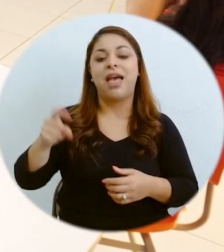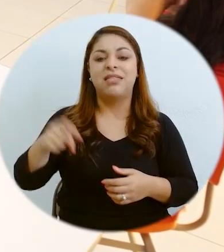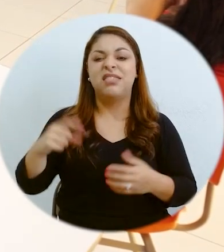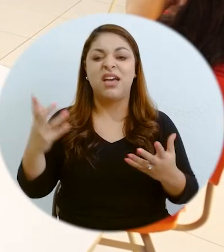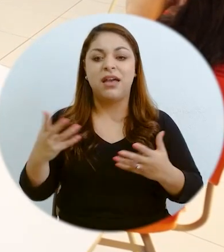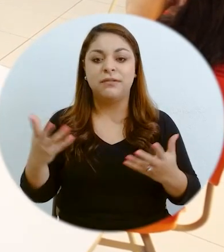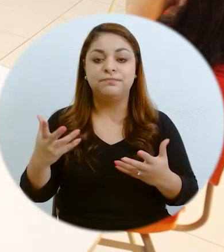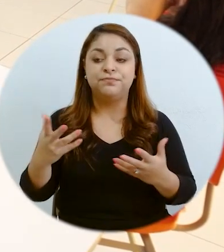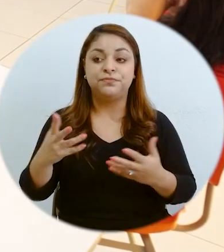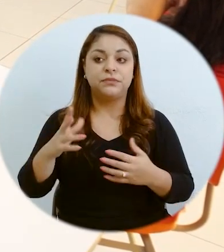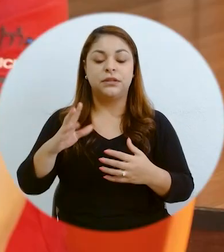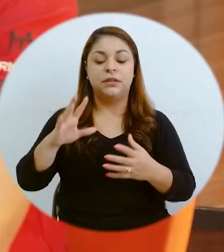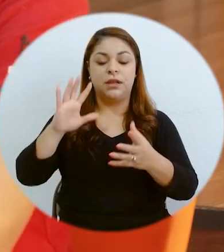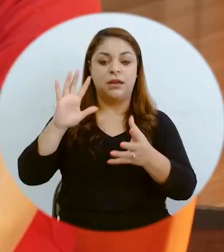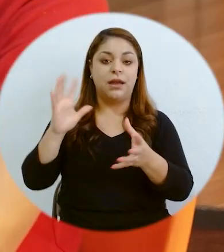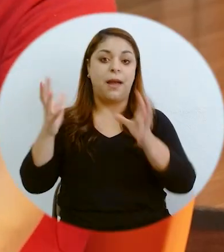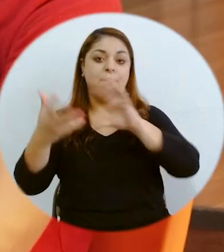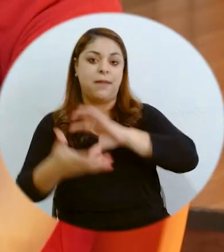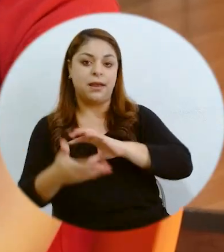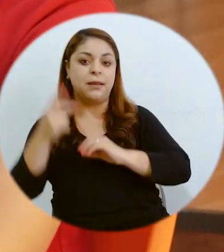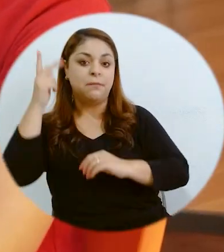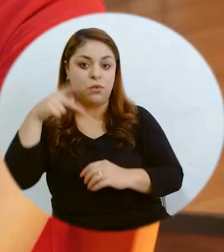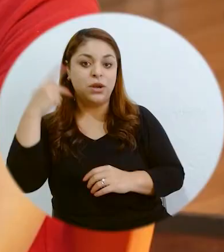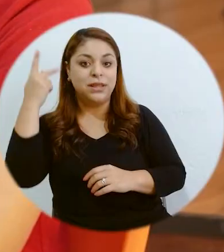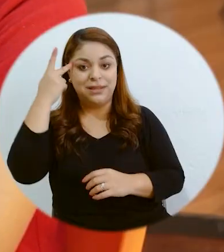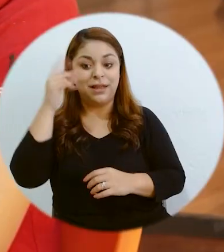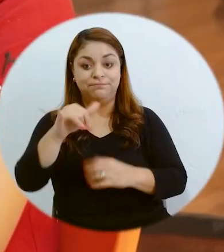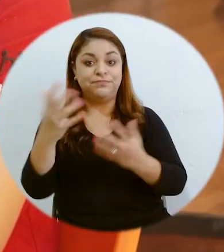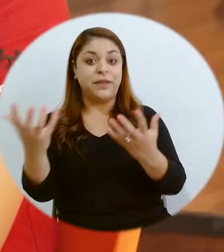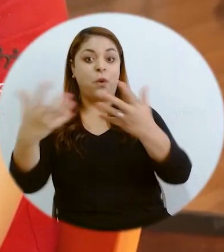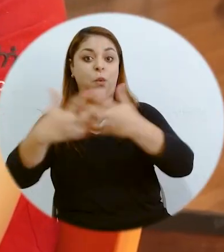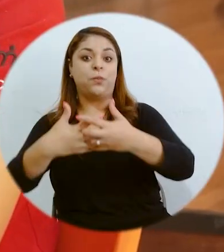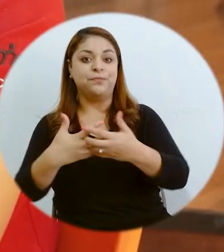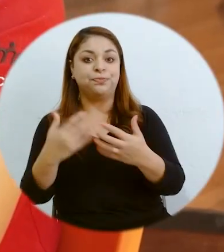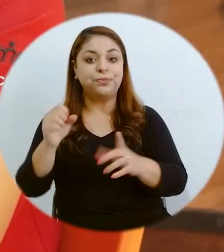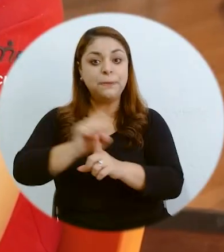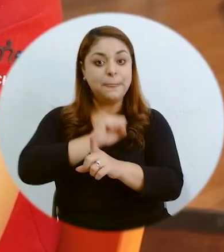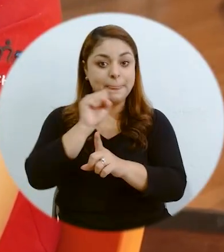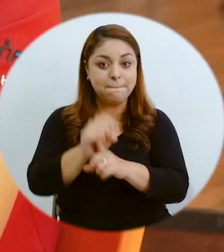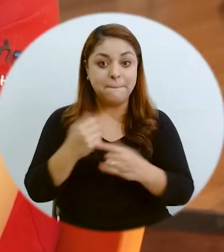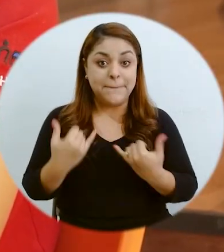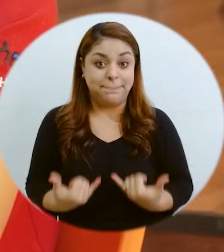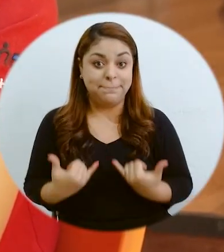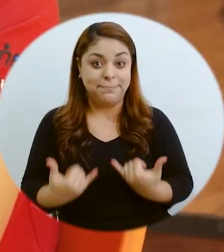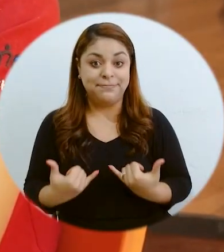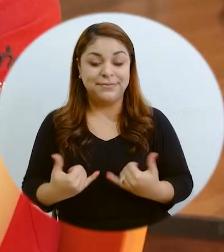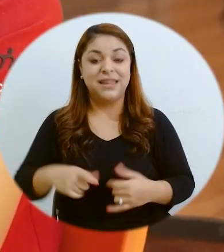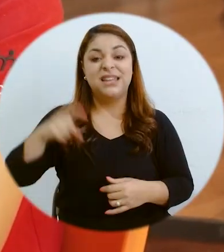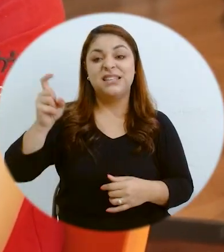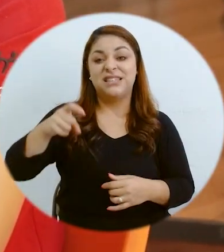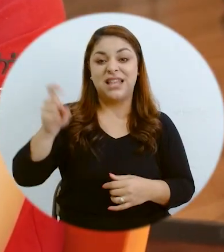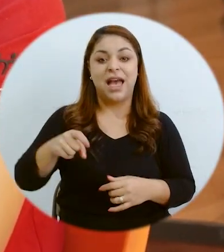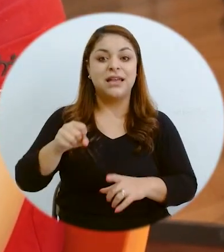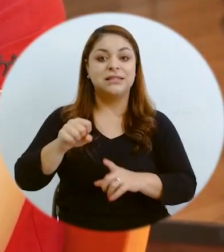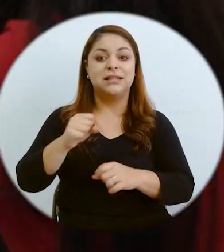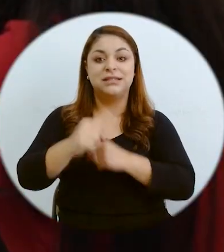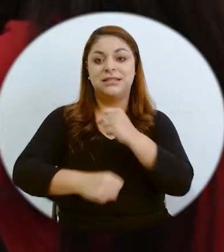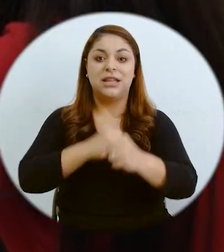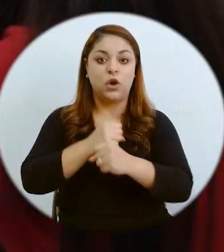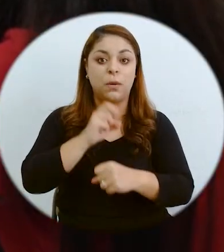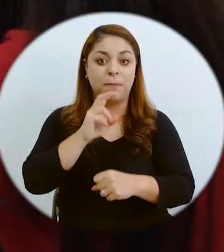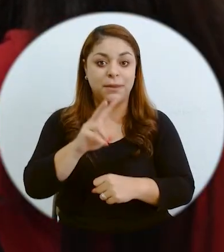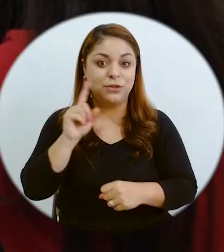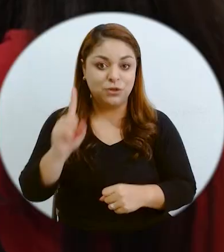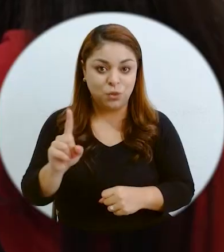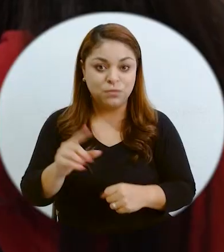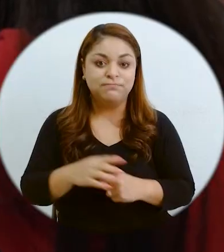necesidad de darle vuelta a estas políticas y que sean acordes con una sociedad vigente, ¿verdad?, con necesidades del siglo